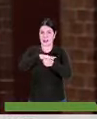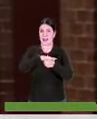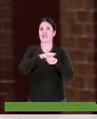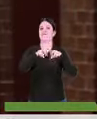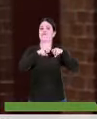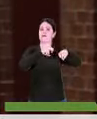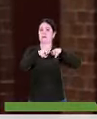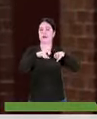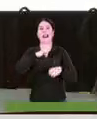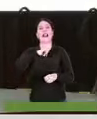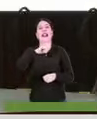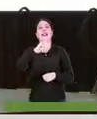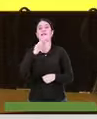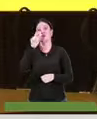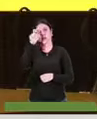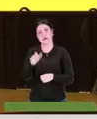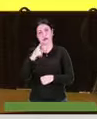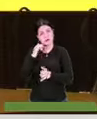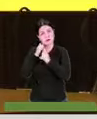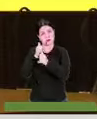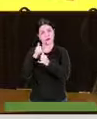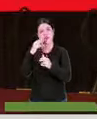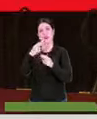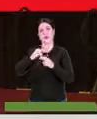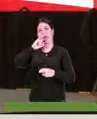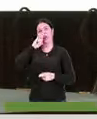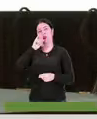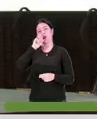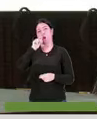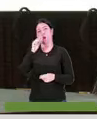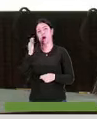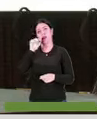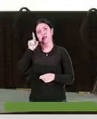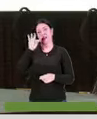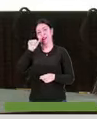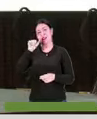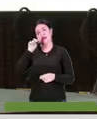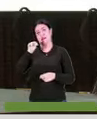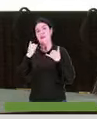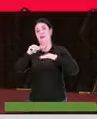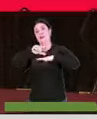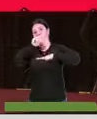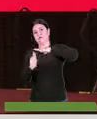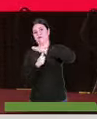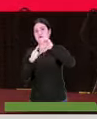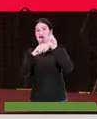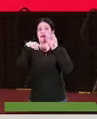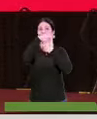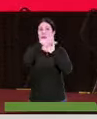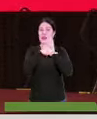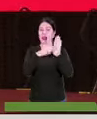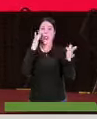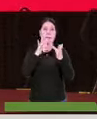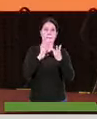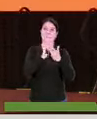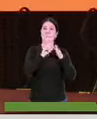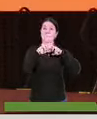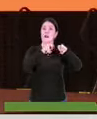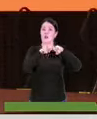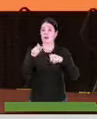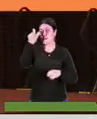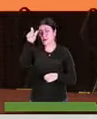bajo el liderazgo del ingeniero civil Juan Esteban Martínez, actual subsecretario de Política para la Movilidad. Juan Esteban Martínez